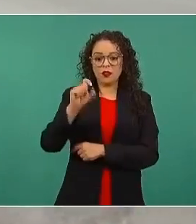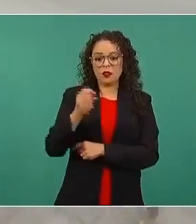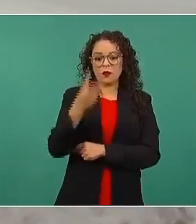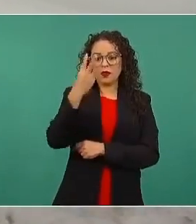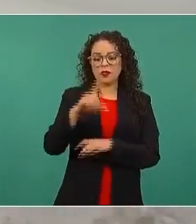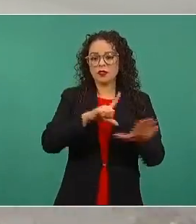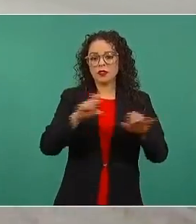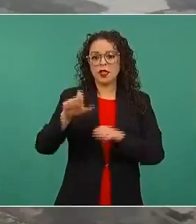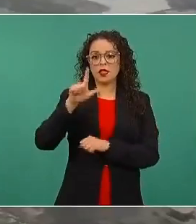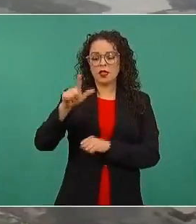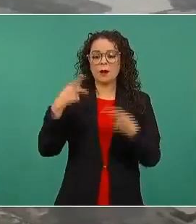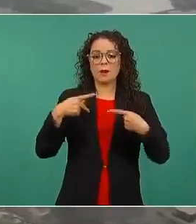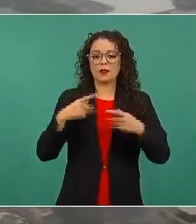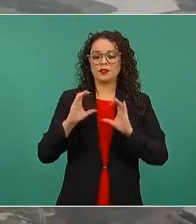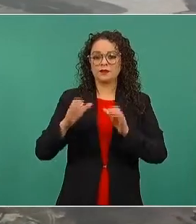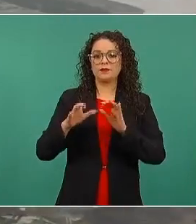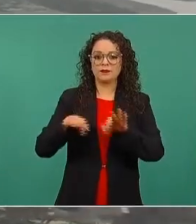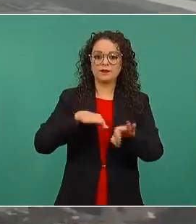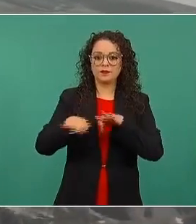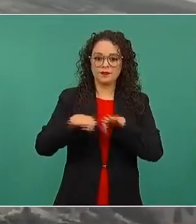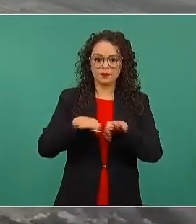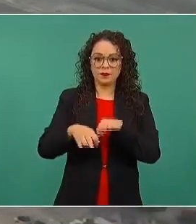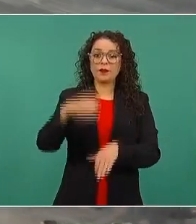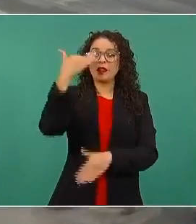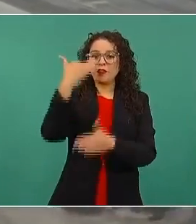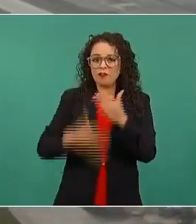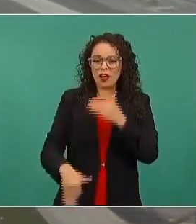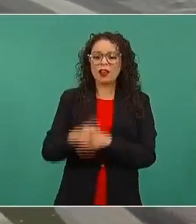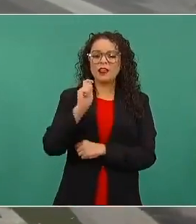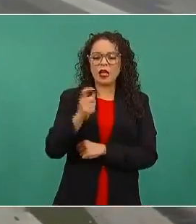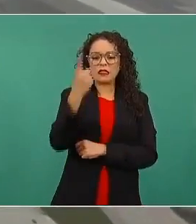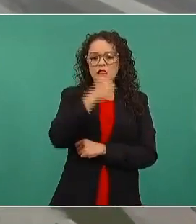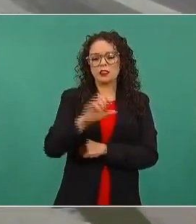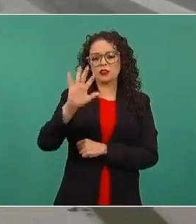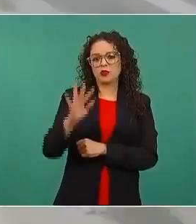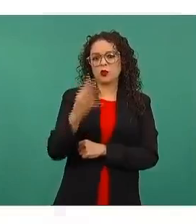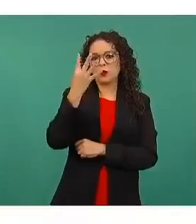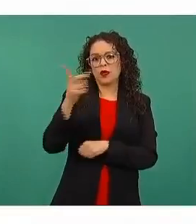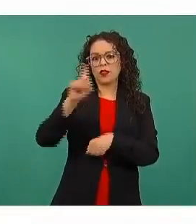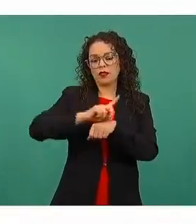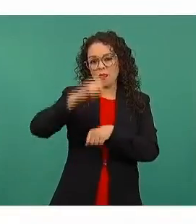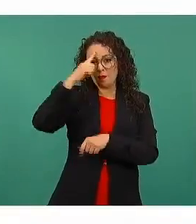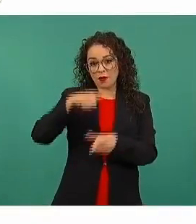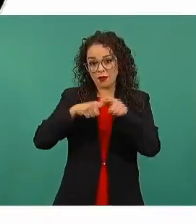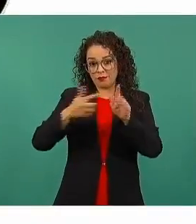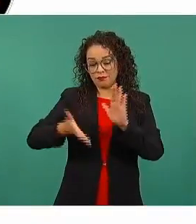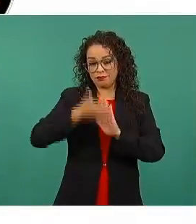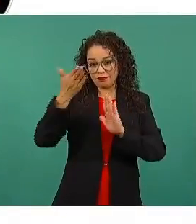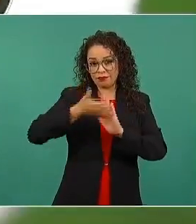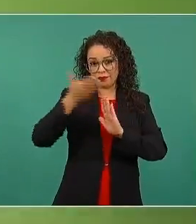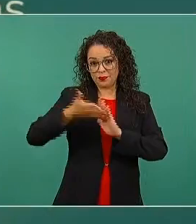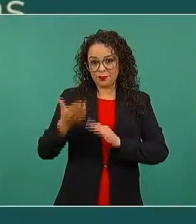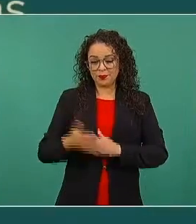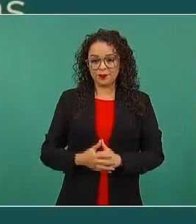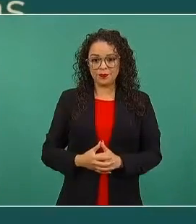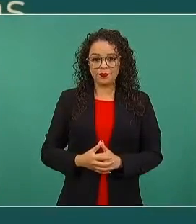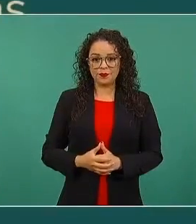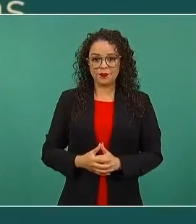123.717 empleos civiles. Faltan 154 días de construcción.